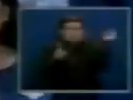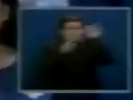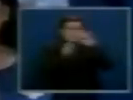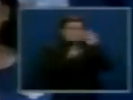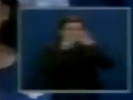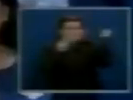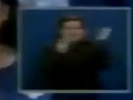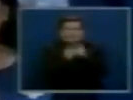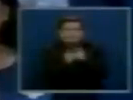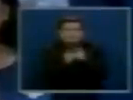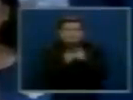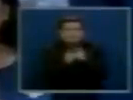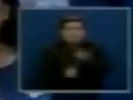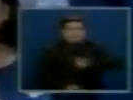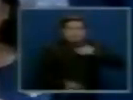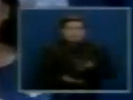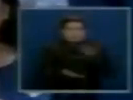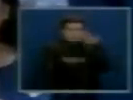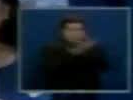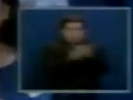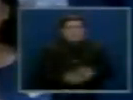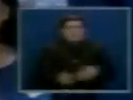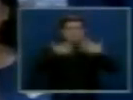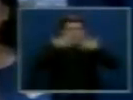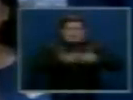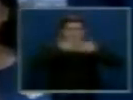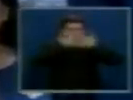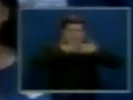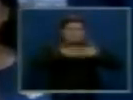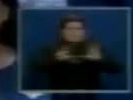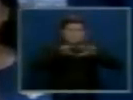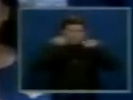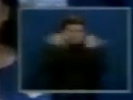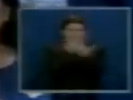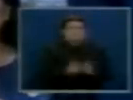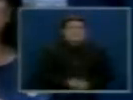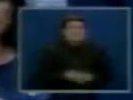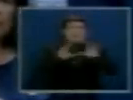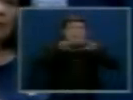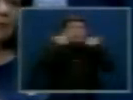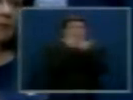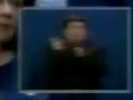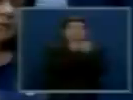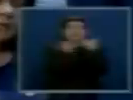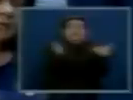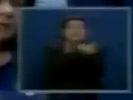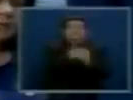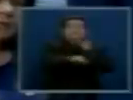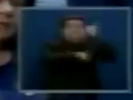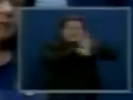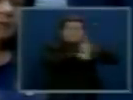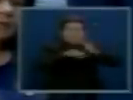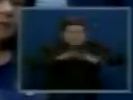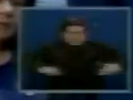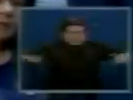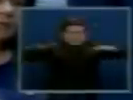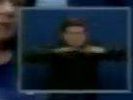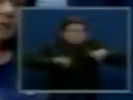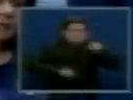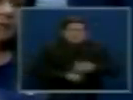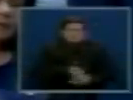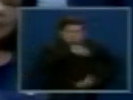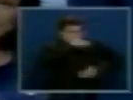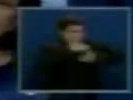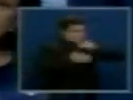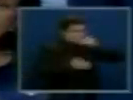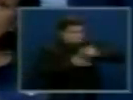específico, hemos propuesto a las cámaras empresariales relanzar el Consejo de la Competitividad como el escenario donde habrá de gestarse